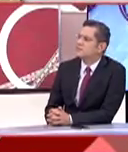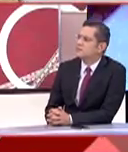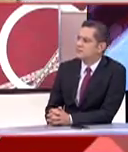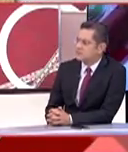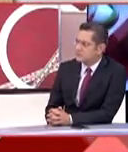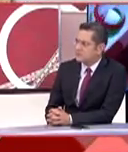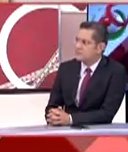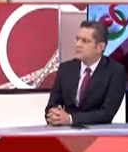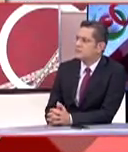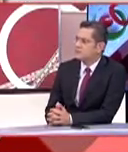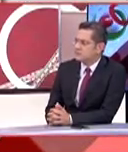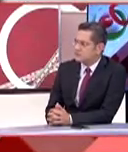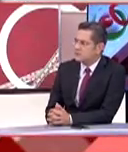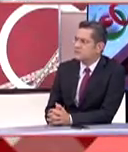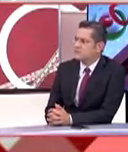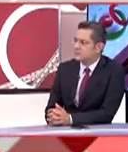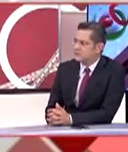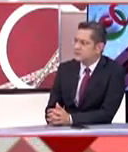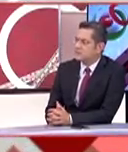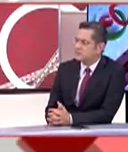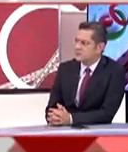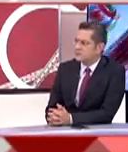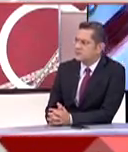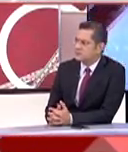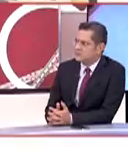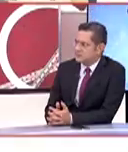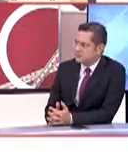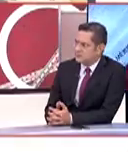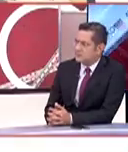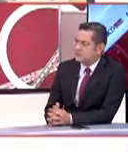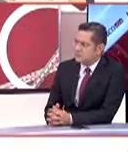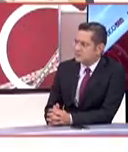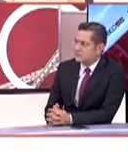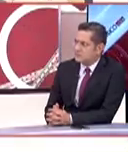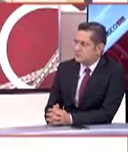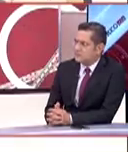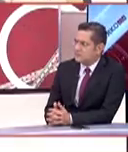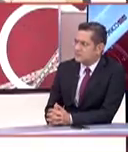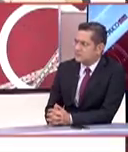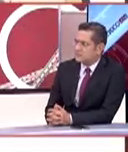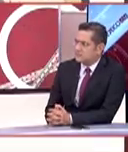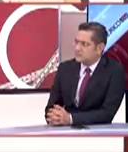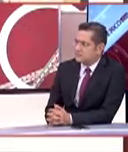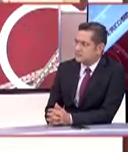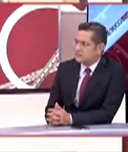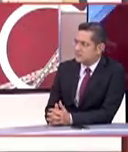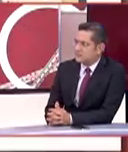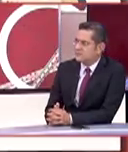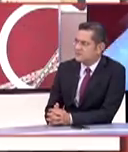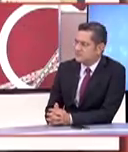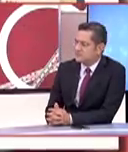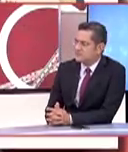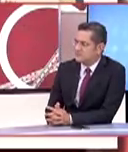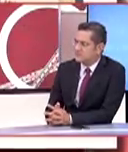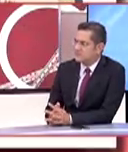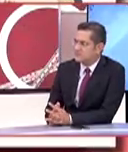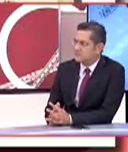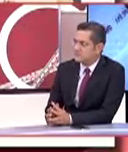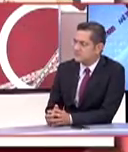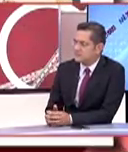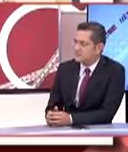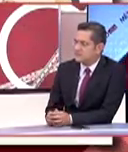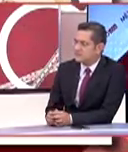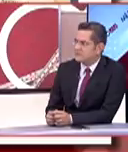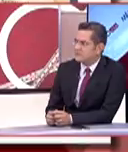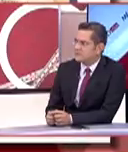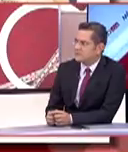situaciones simpáticas, absurdas, nos acercan a palabras que vuelven a circular como procrastinar. Y nos